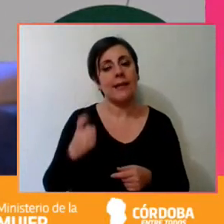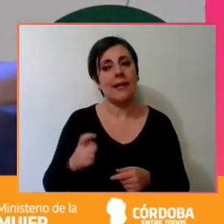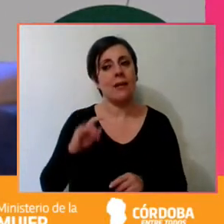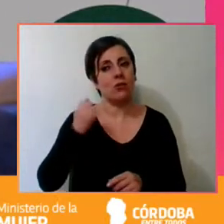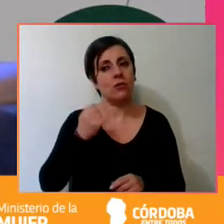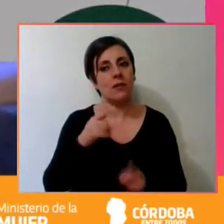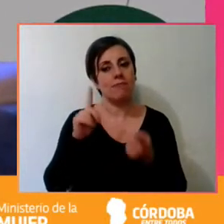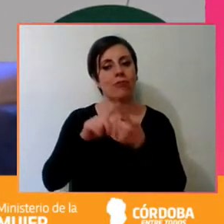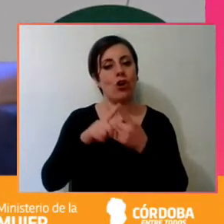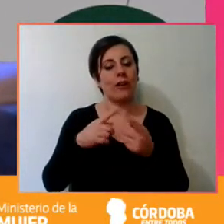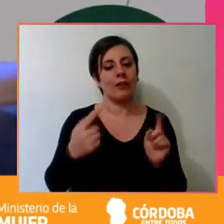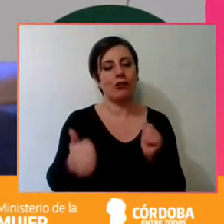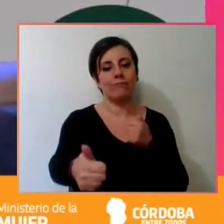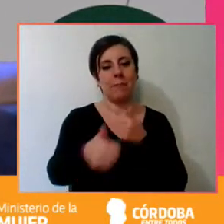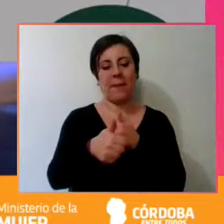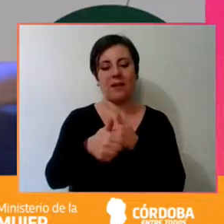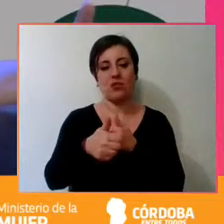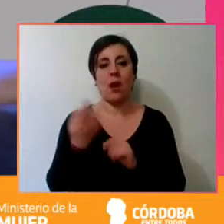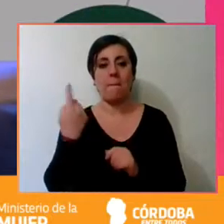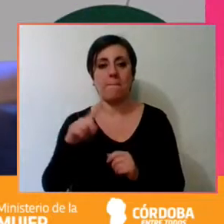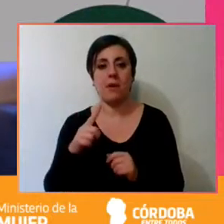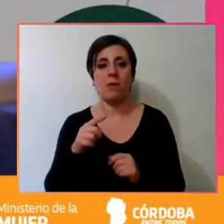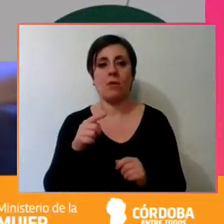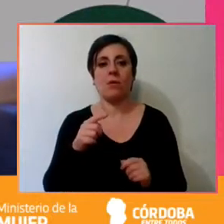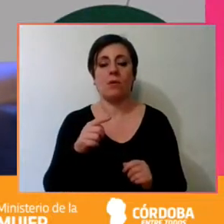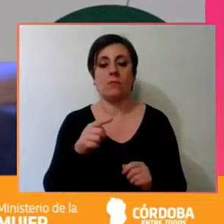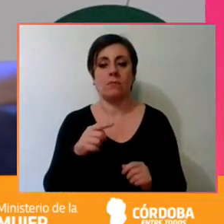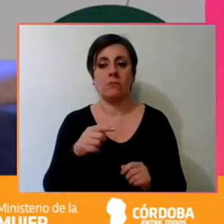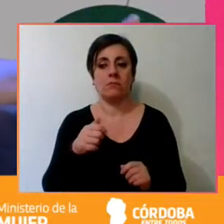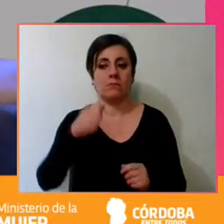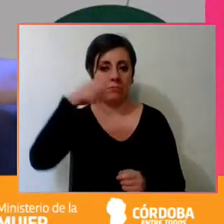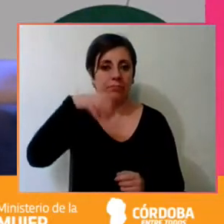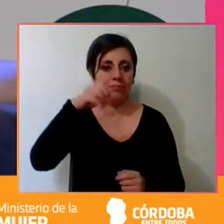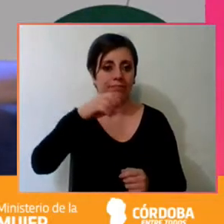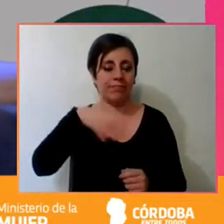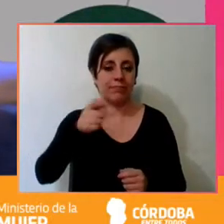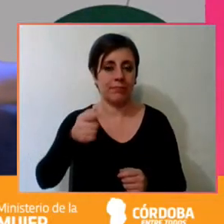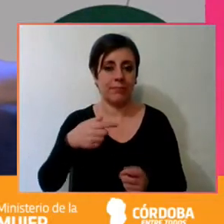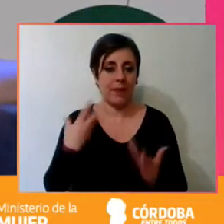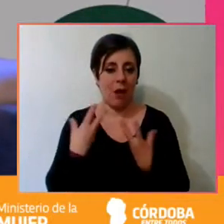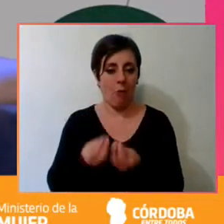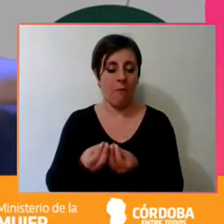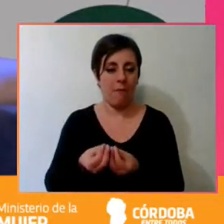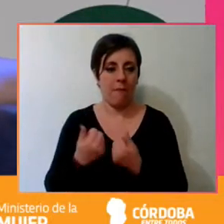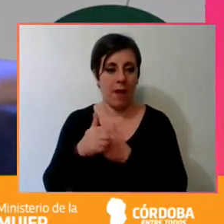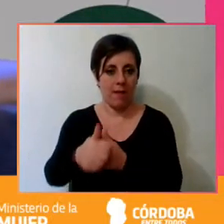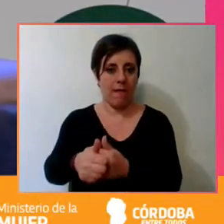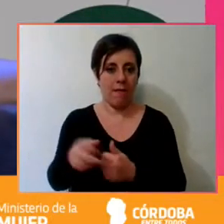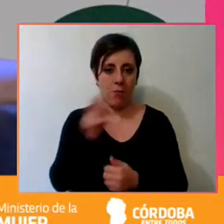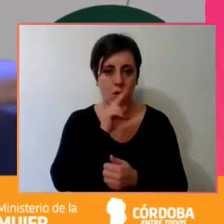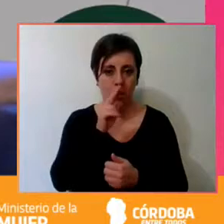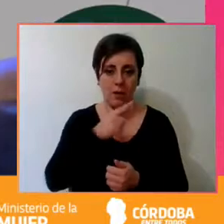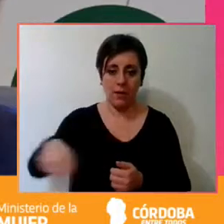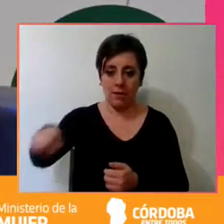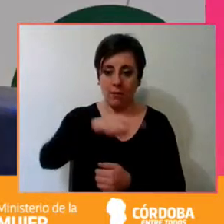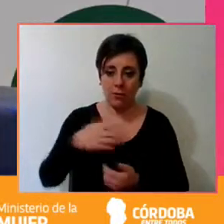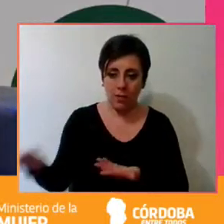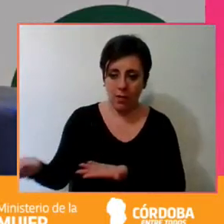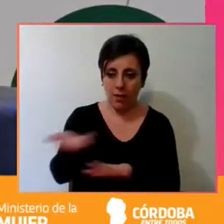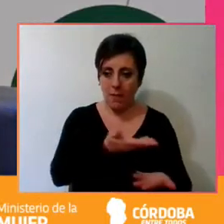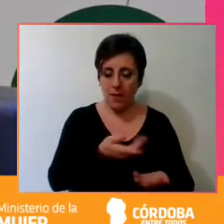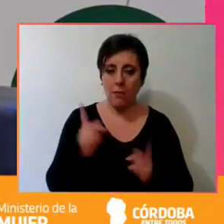contacto físico, pero estamos ahí y estamos para acompañar a las mujeres, y los invitamos a ustedes a ser parte de esto,